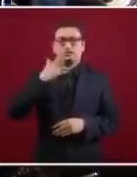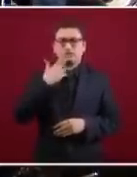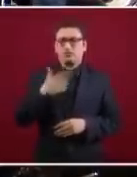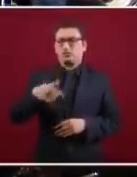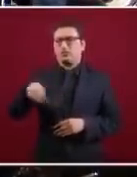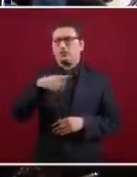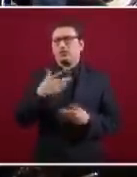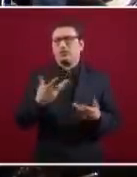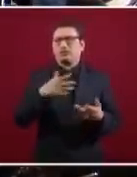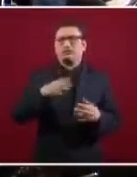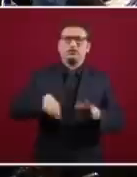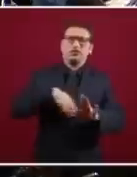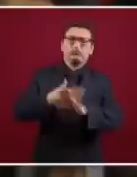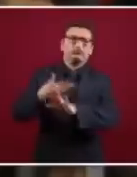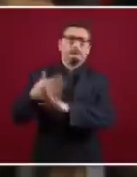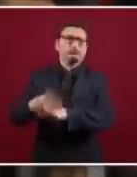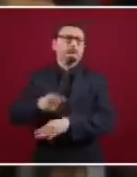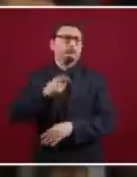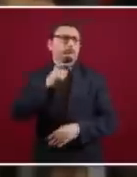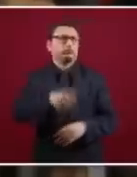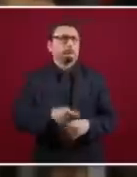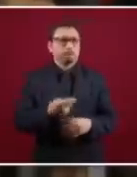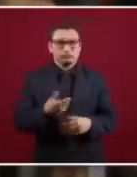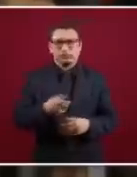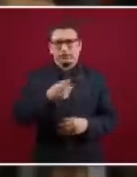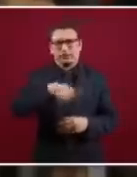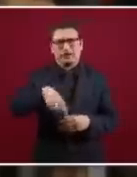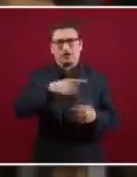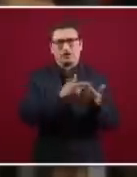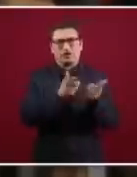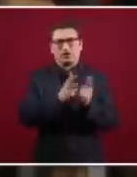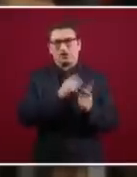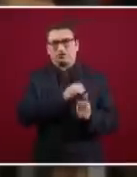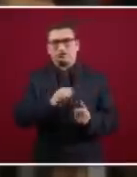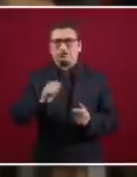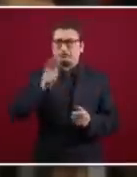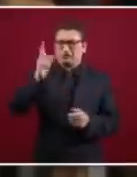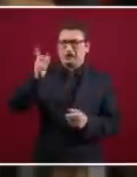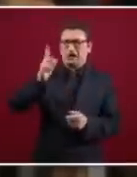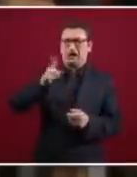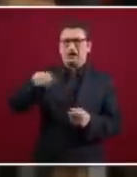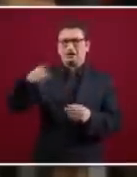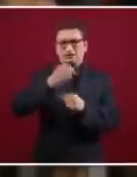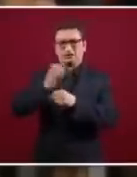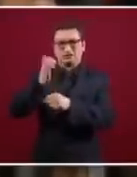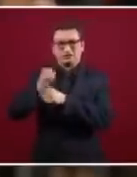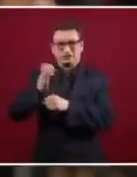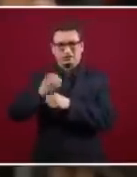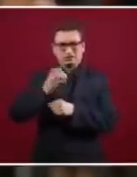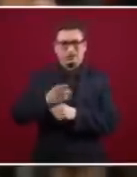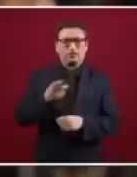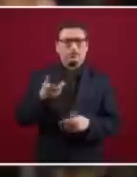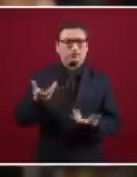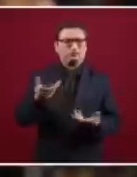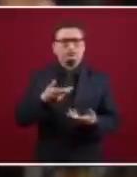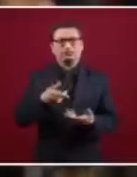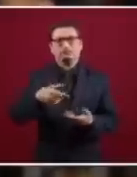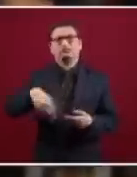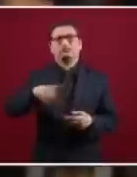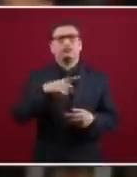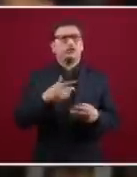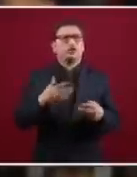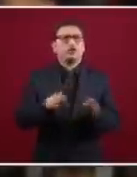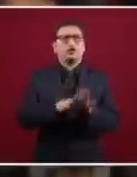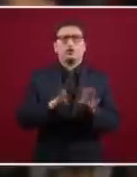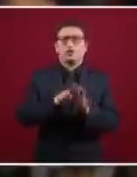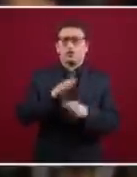a qué tipo de agresiones se referían estas amenazas que hicieron en contra de estas entidades si pensaban si estaban